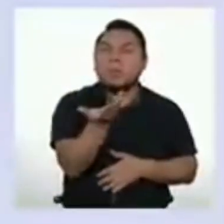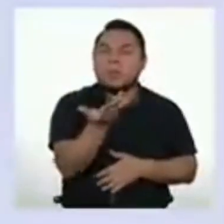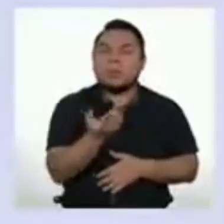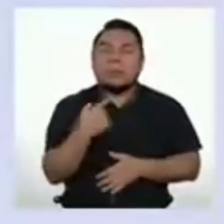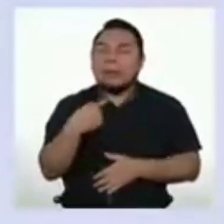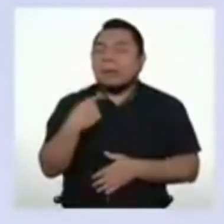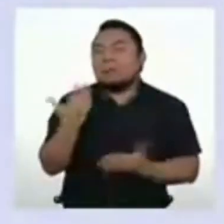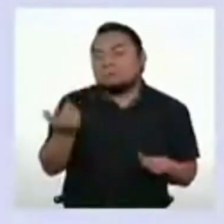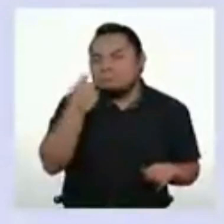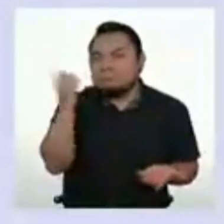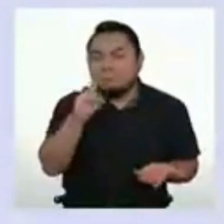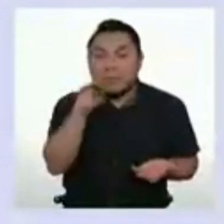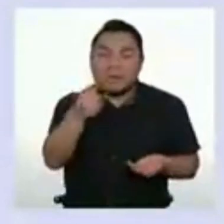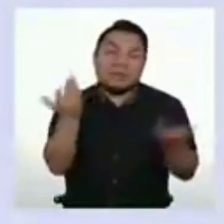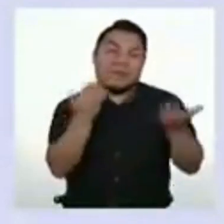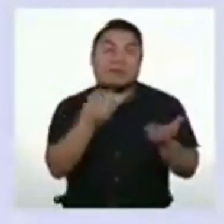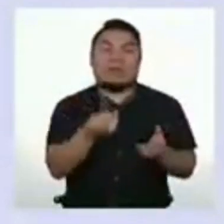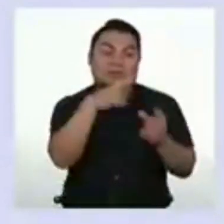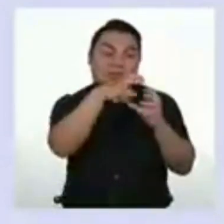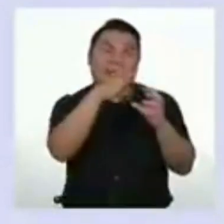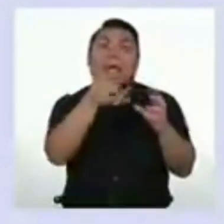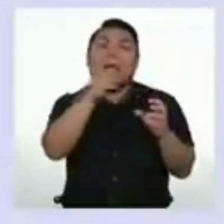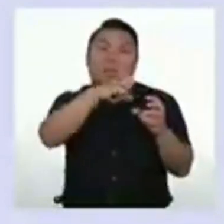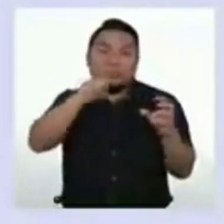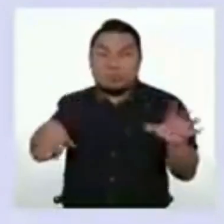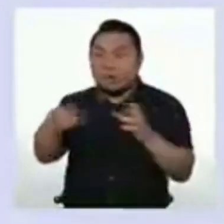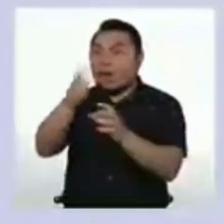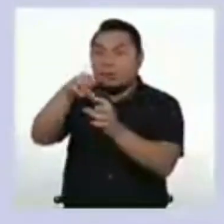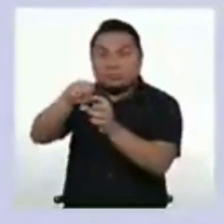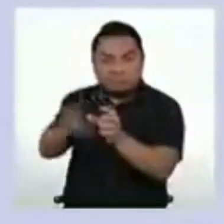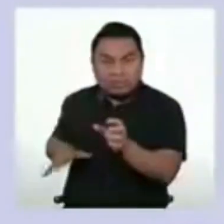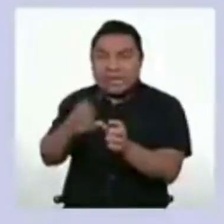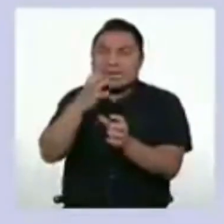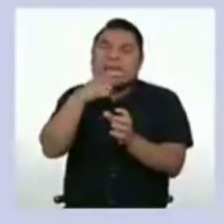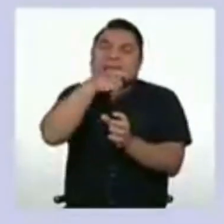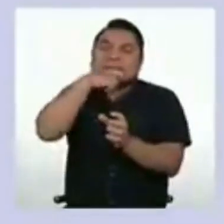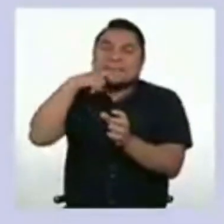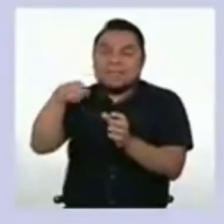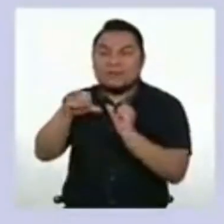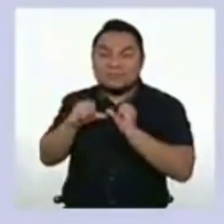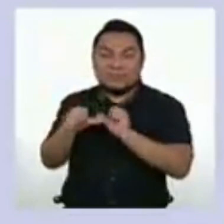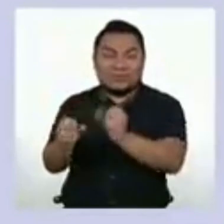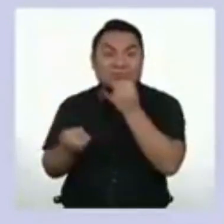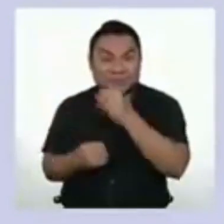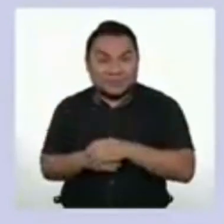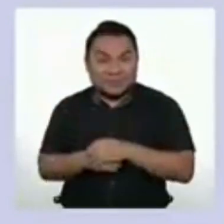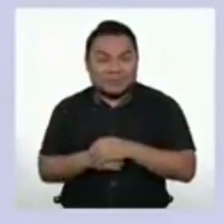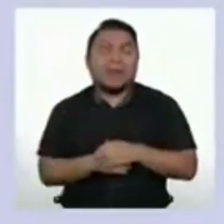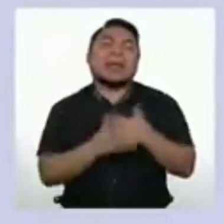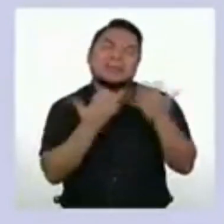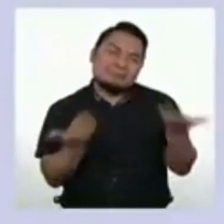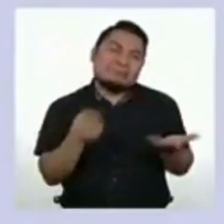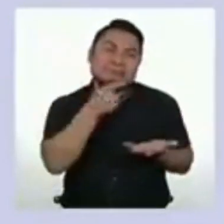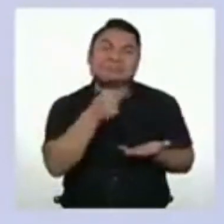si ambos son productos de la deshidratación, quiere decir que se sigue el mismo proceso, ¿verdad? Empecemos hablando del famoso y